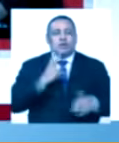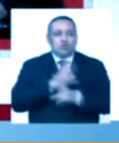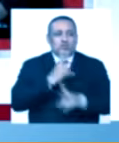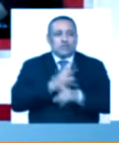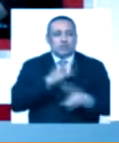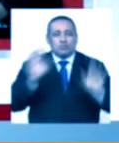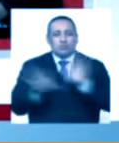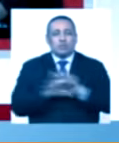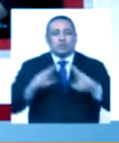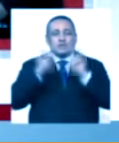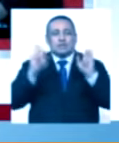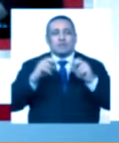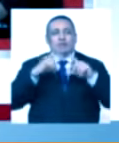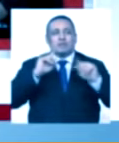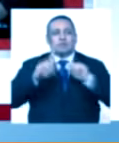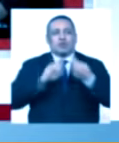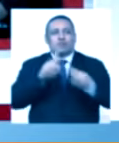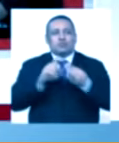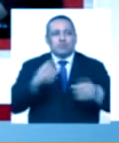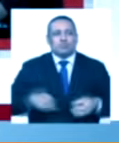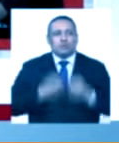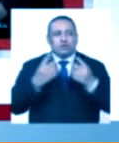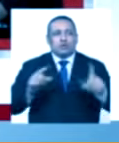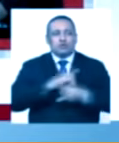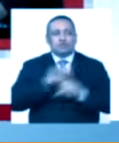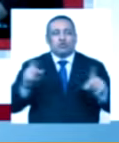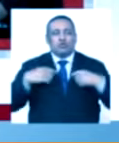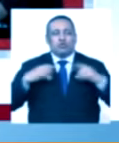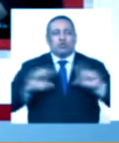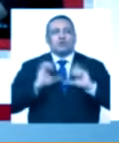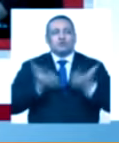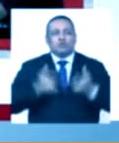cuidado con hacer esos tipos de preguntas, porque no somos comisión investigadora.